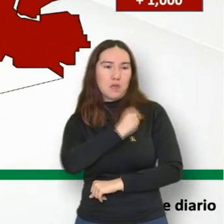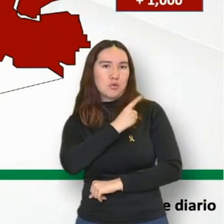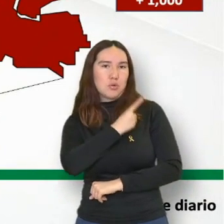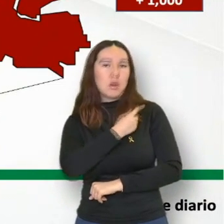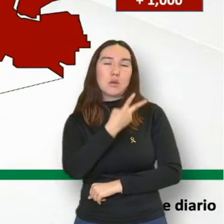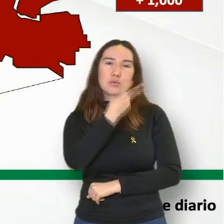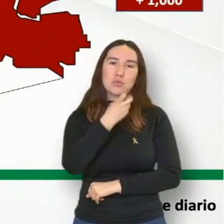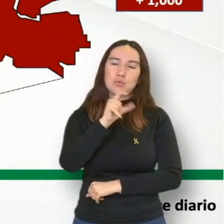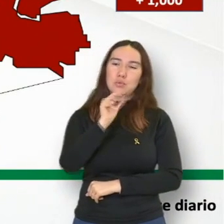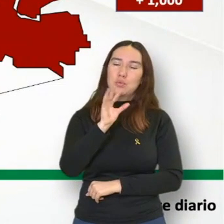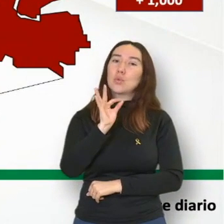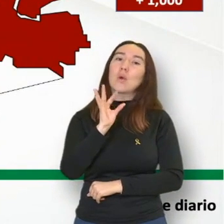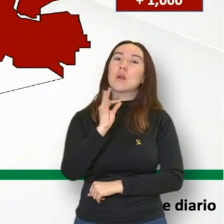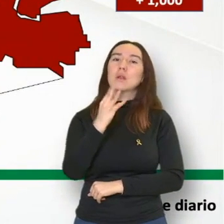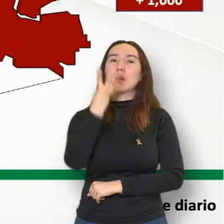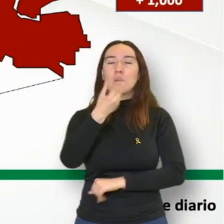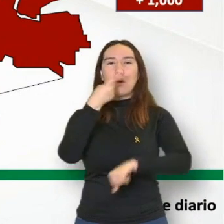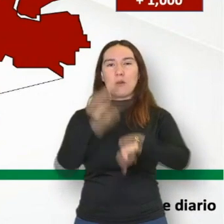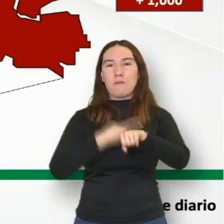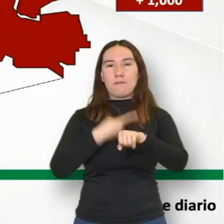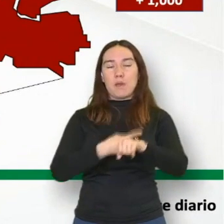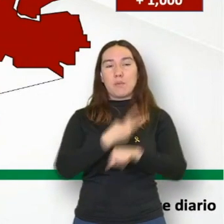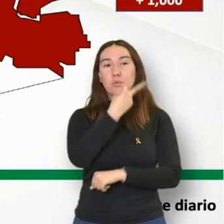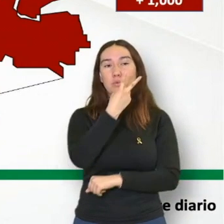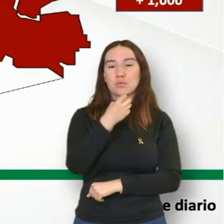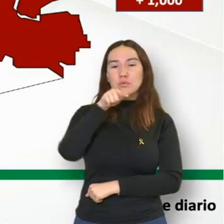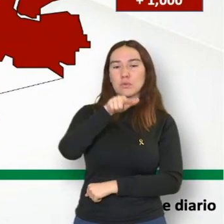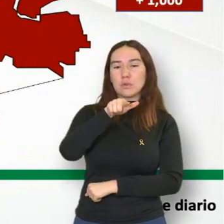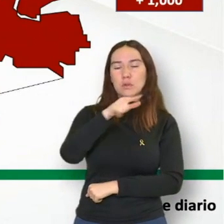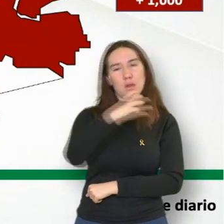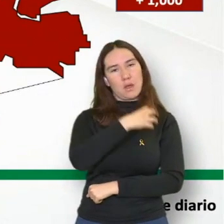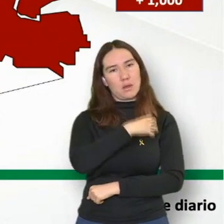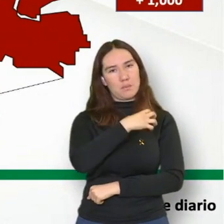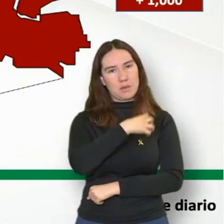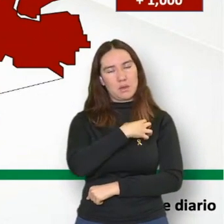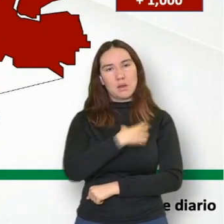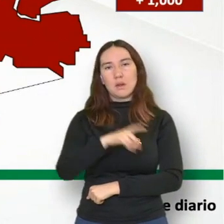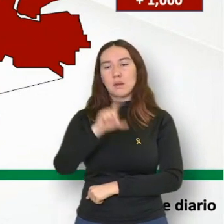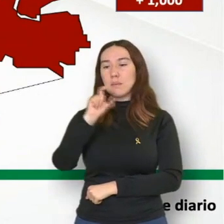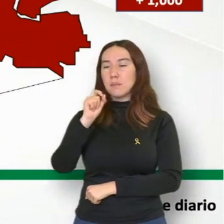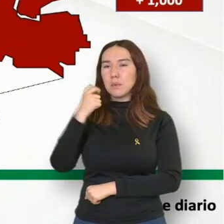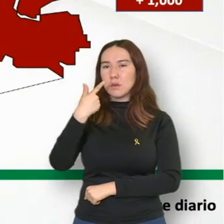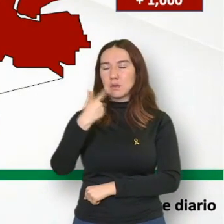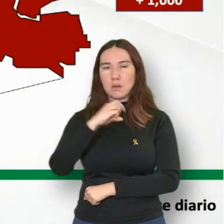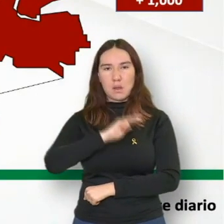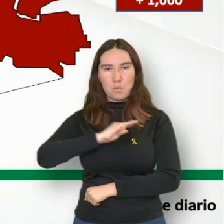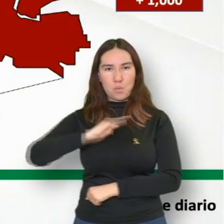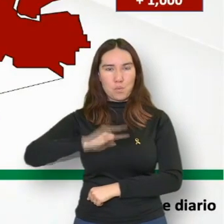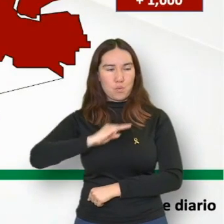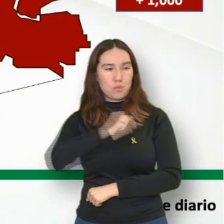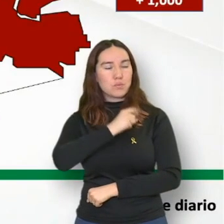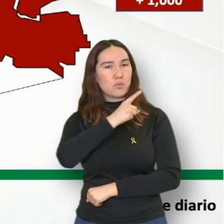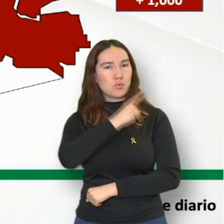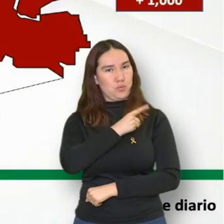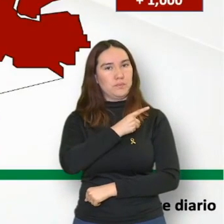de 244 casos 217 en san luís potosí 27 en el municipio de soledad